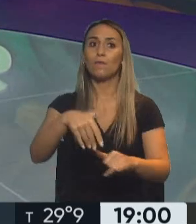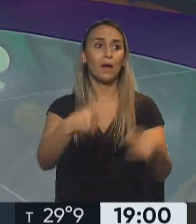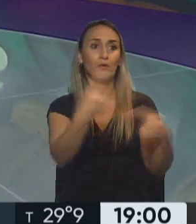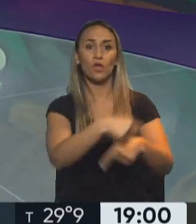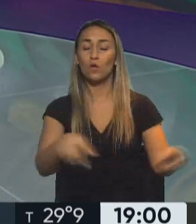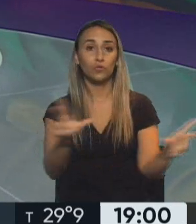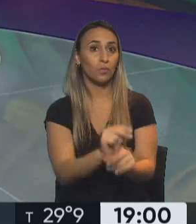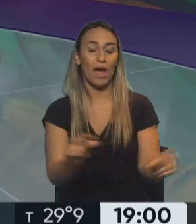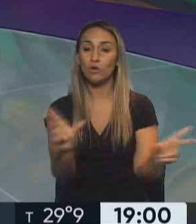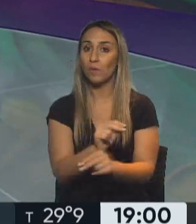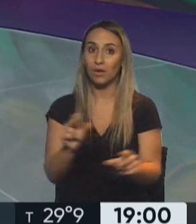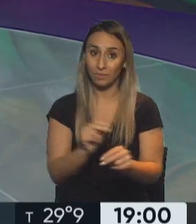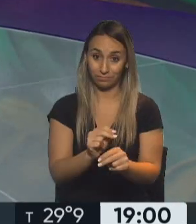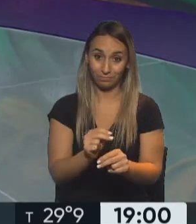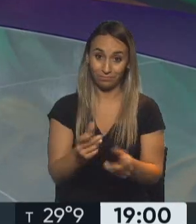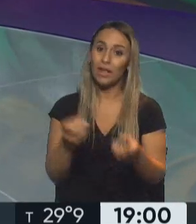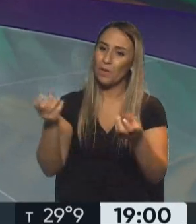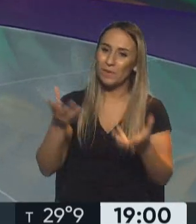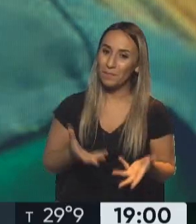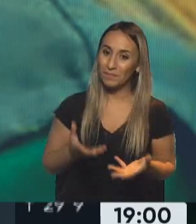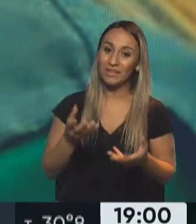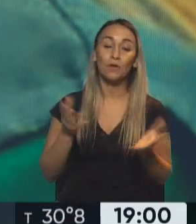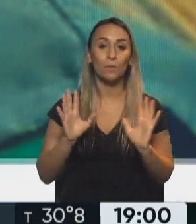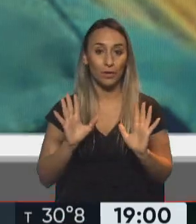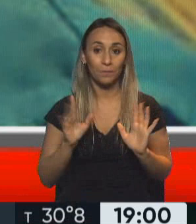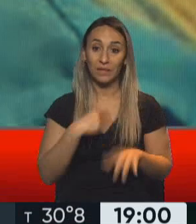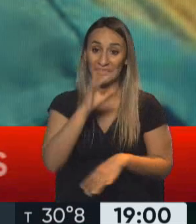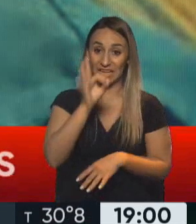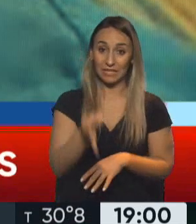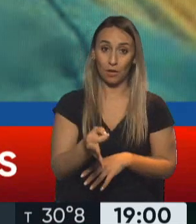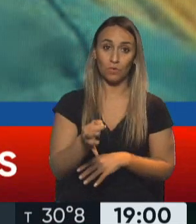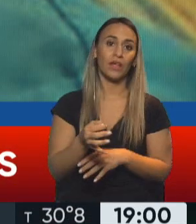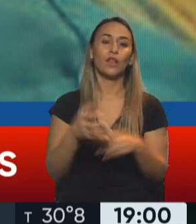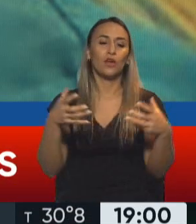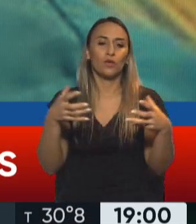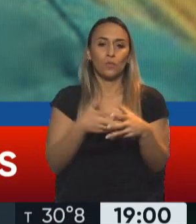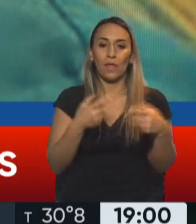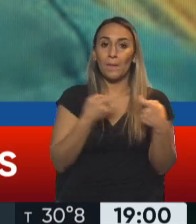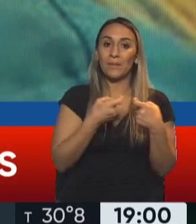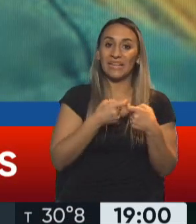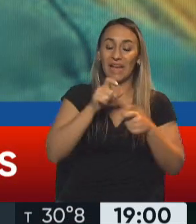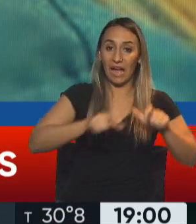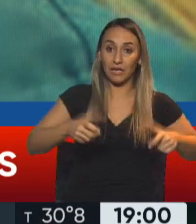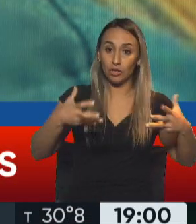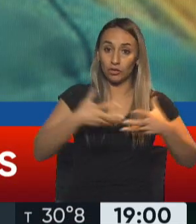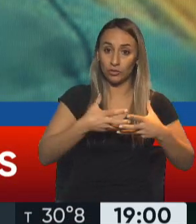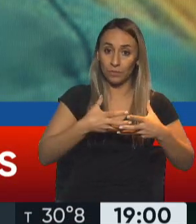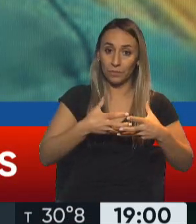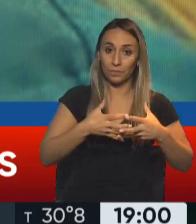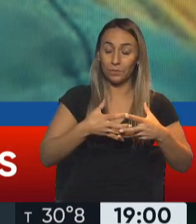Nazarena Lomagno, bienvenida. Hola, Feli, ¿cómo estás? Bueno, y sabemos que dentro del círculo rojo empresarial, particularmente dentro del